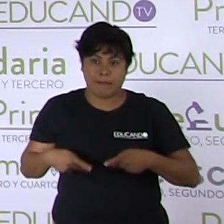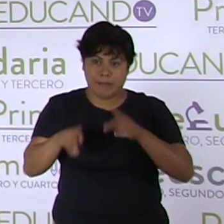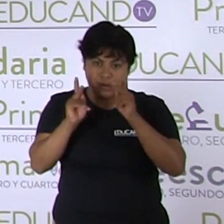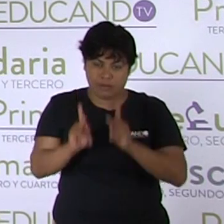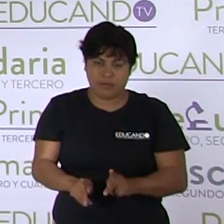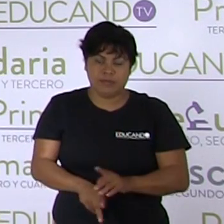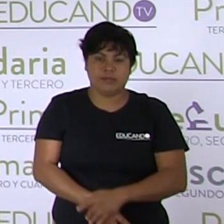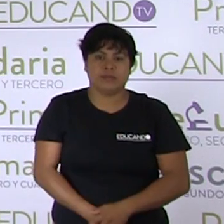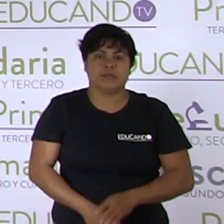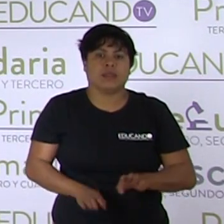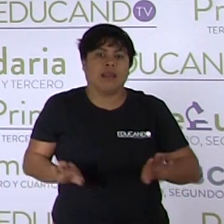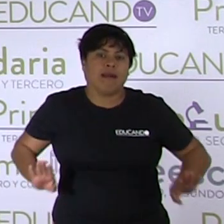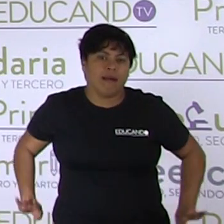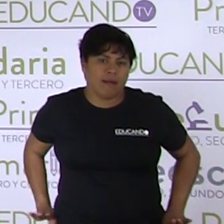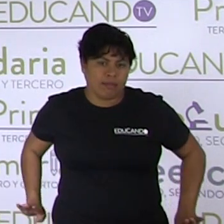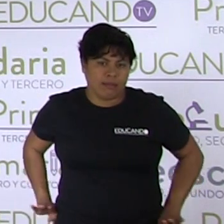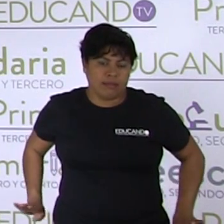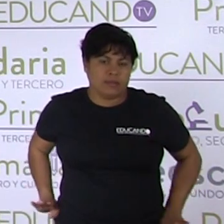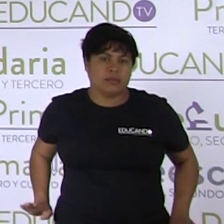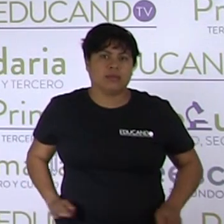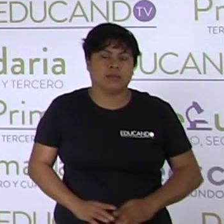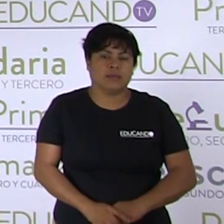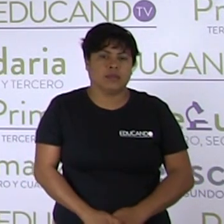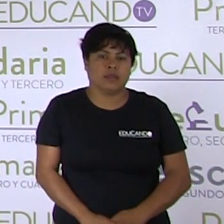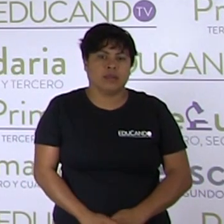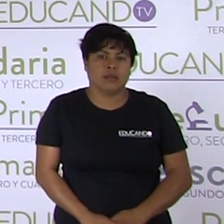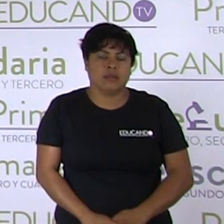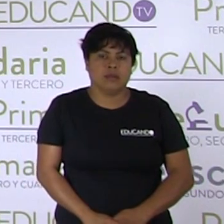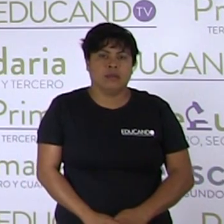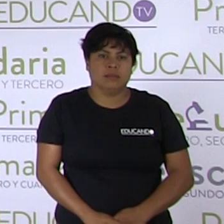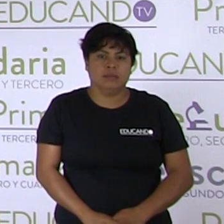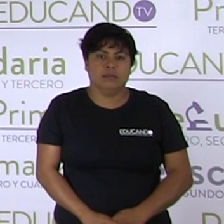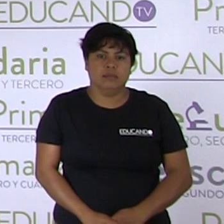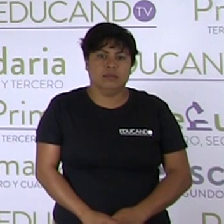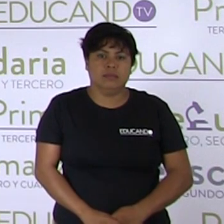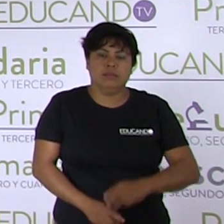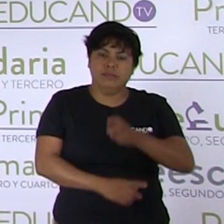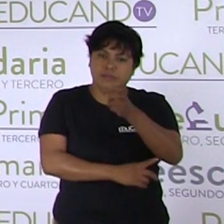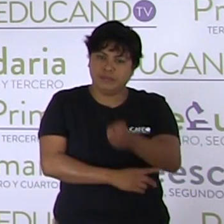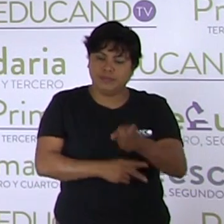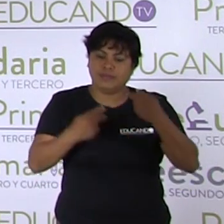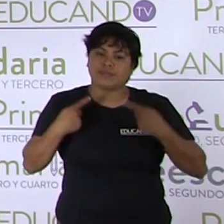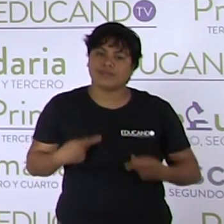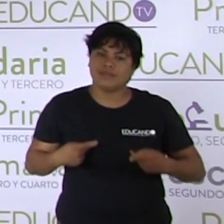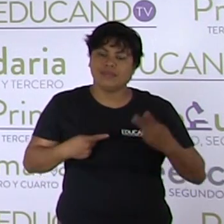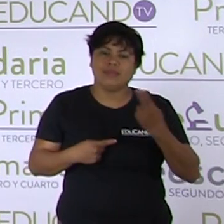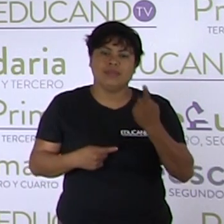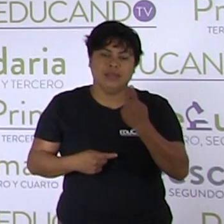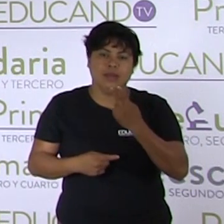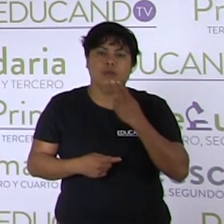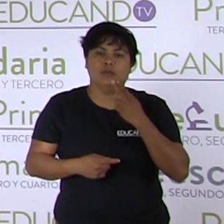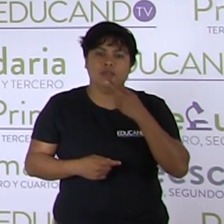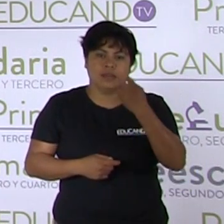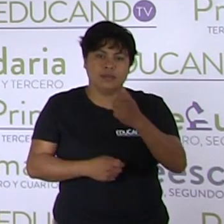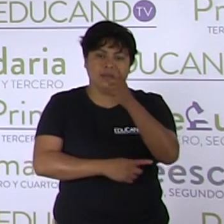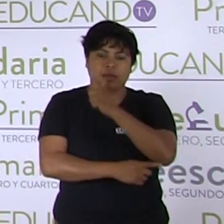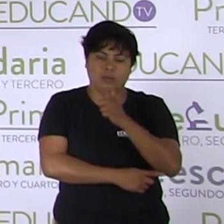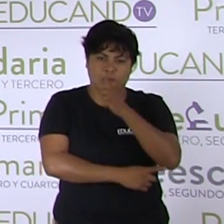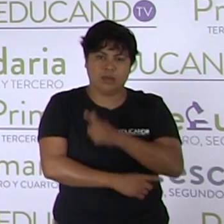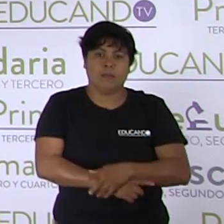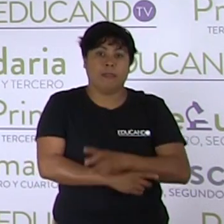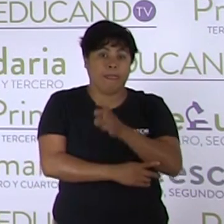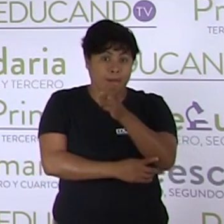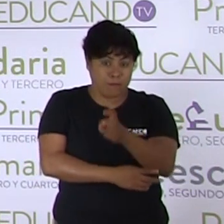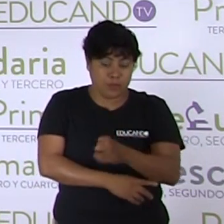dijimos, la característica de esas personas que emplean ese lenguaje.